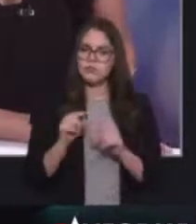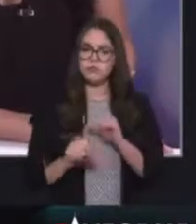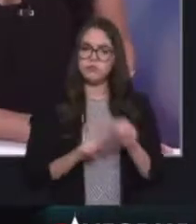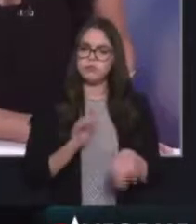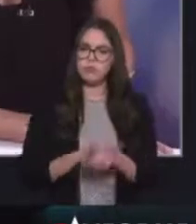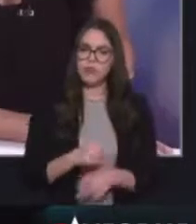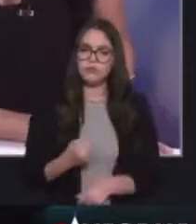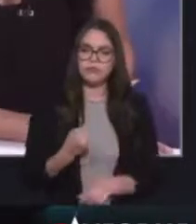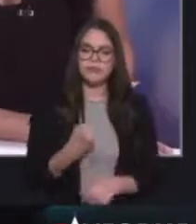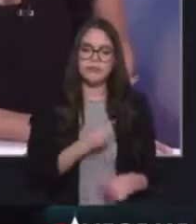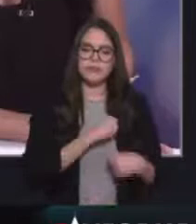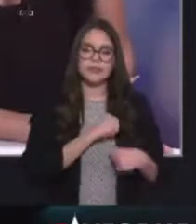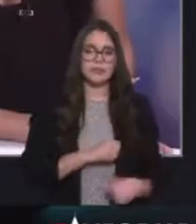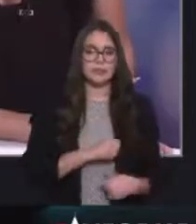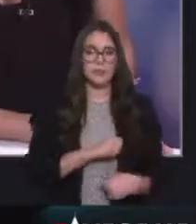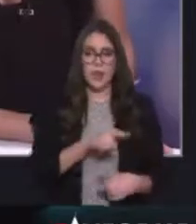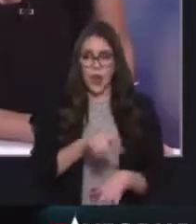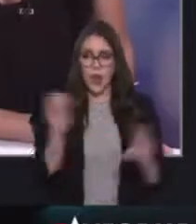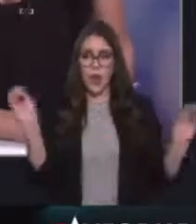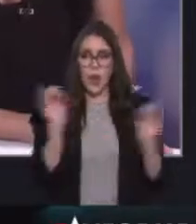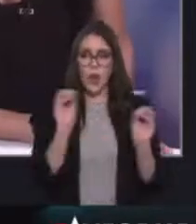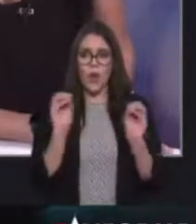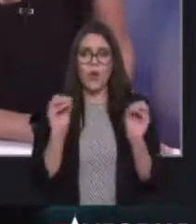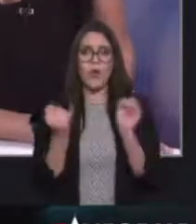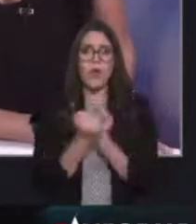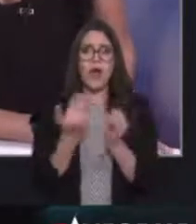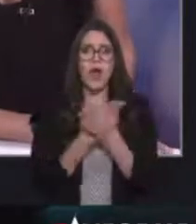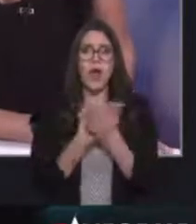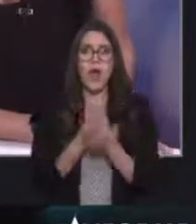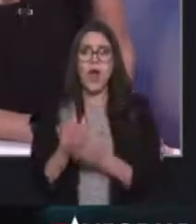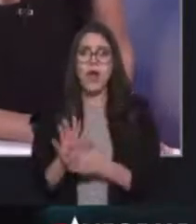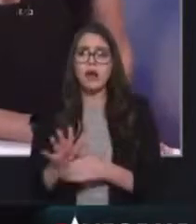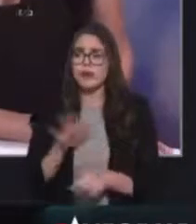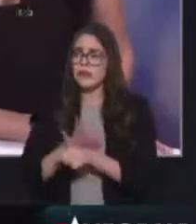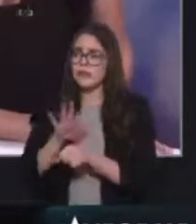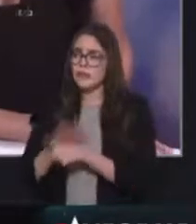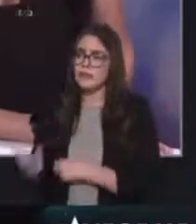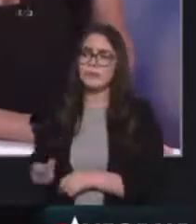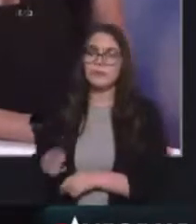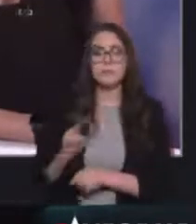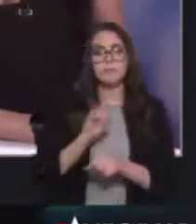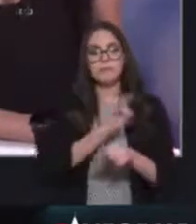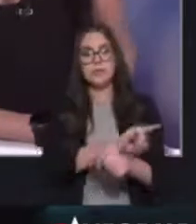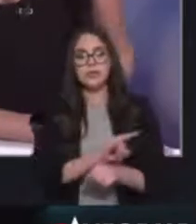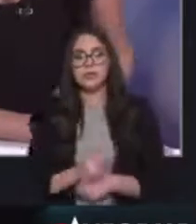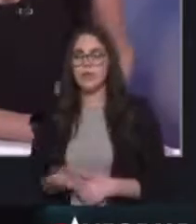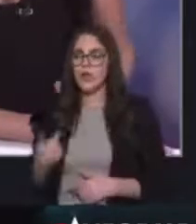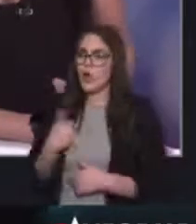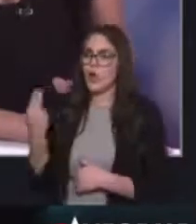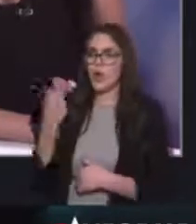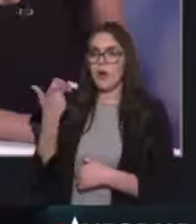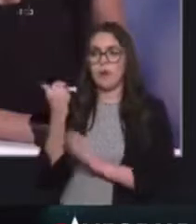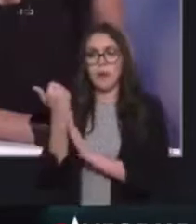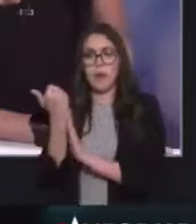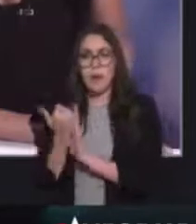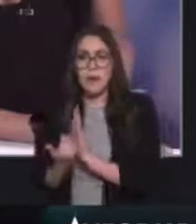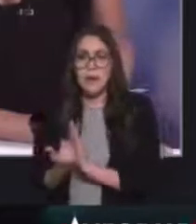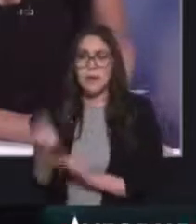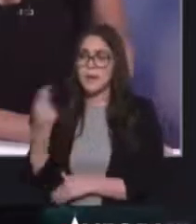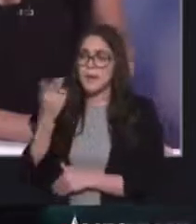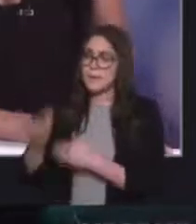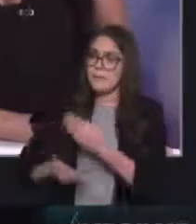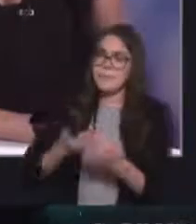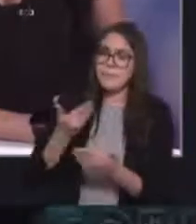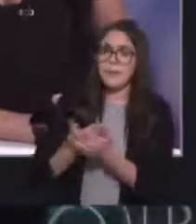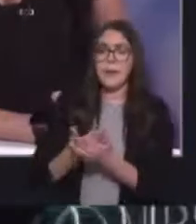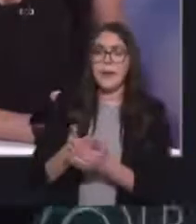saben. No solo no lo han hecho, sino que han interpuesto amparos para impedir que se les bajen los sueldos y que se